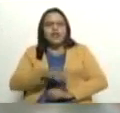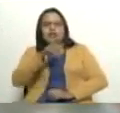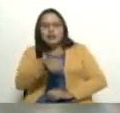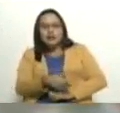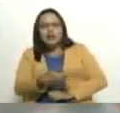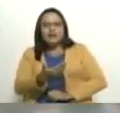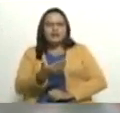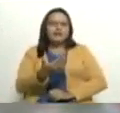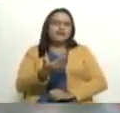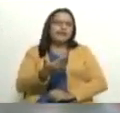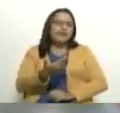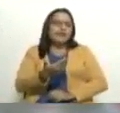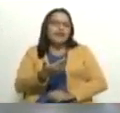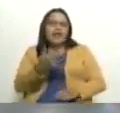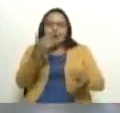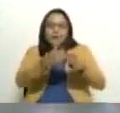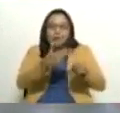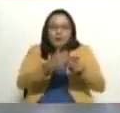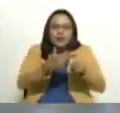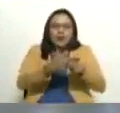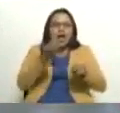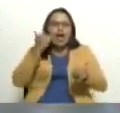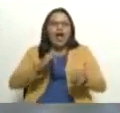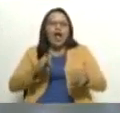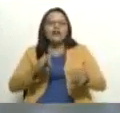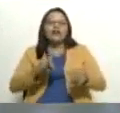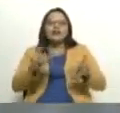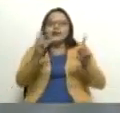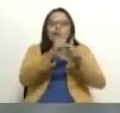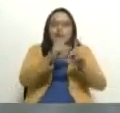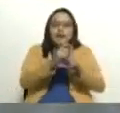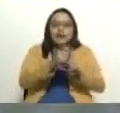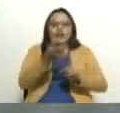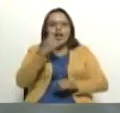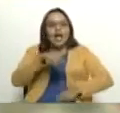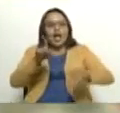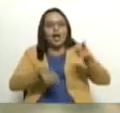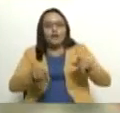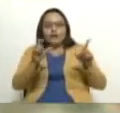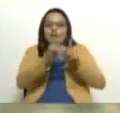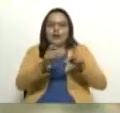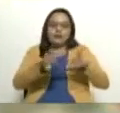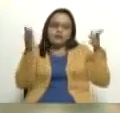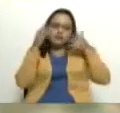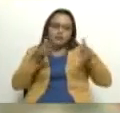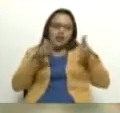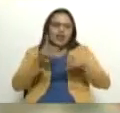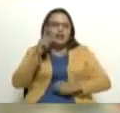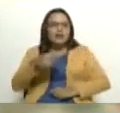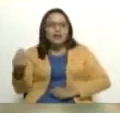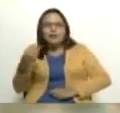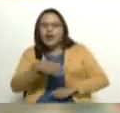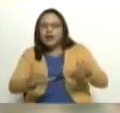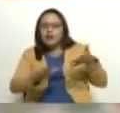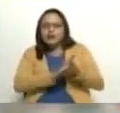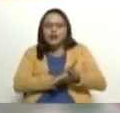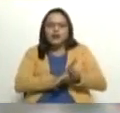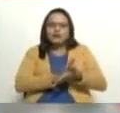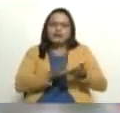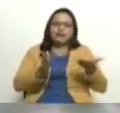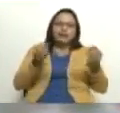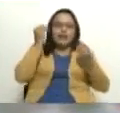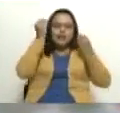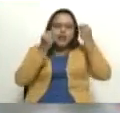que algunas veces presentan sus letras. Sí. Que lejos de tener contenidos edificantes, no, más bien intensifican lo que son las